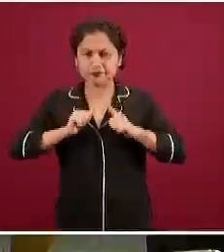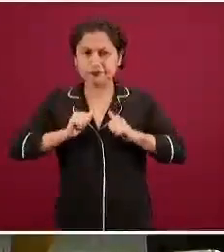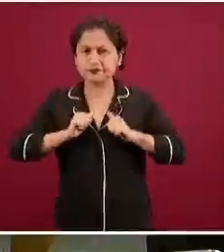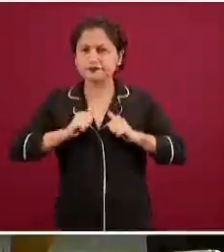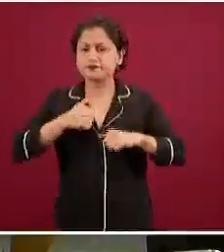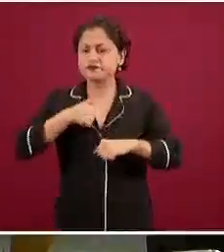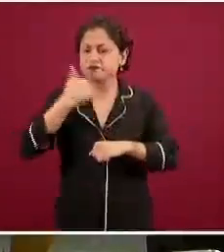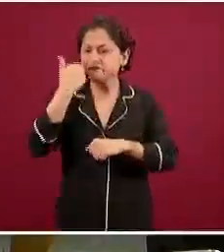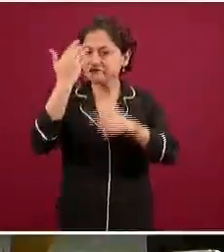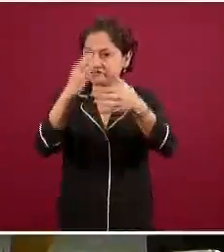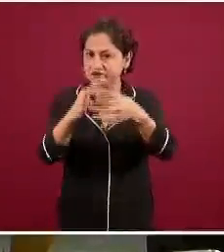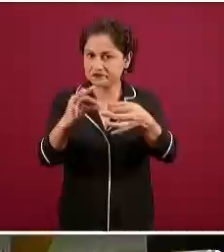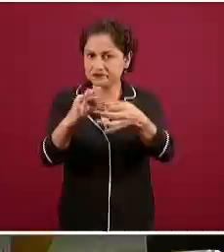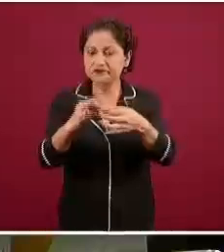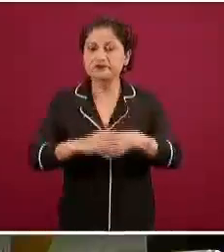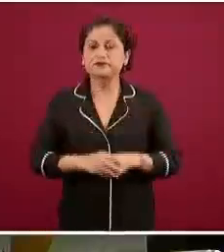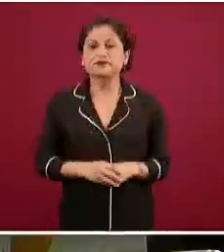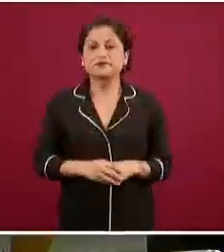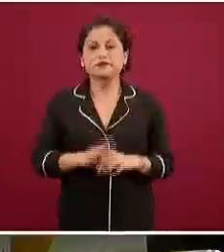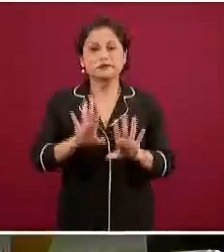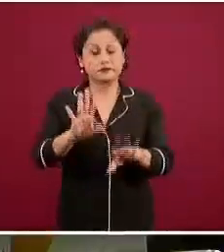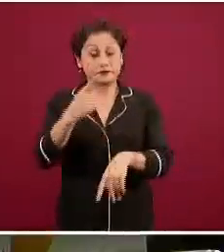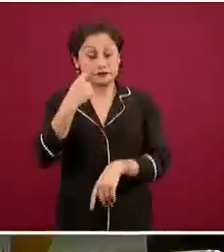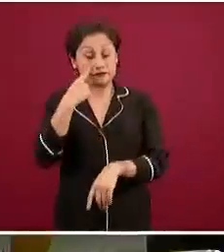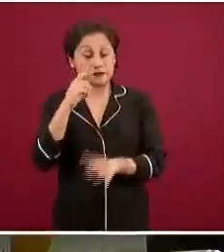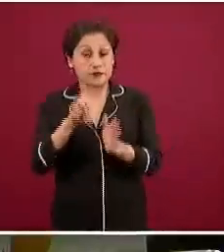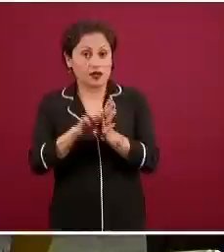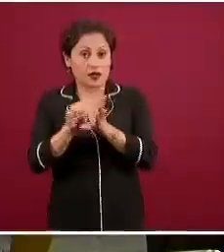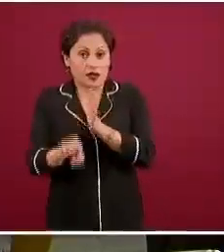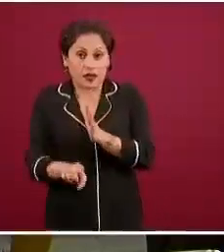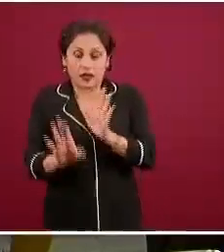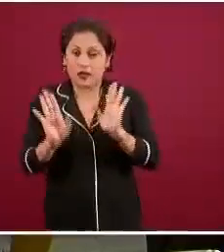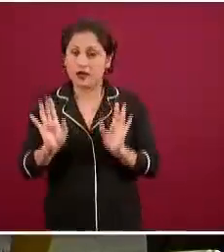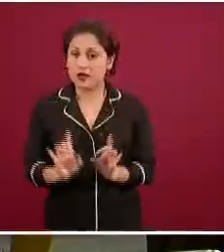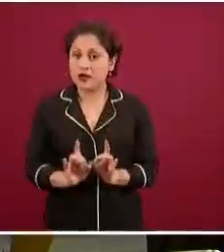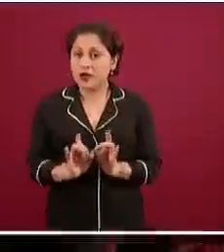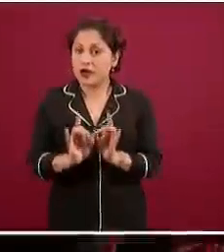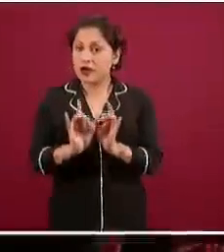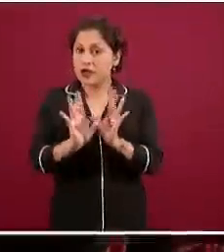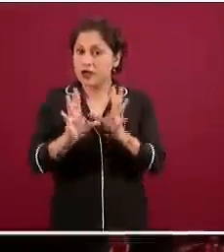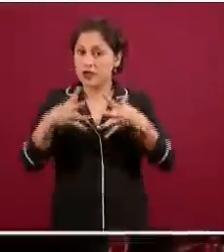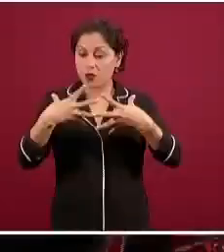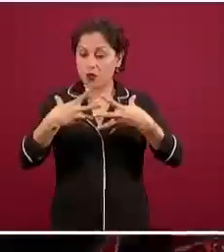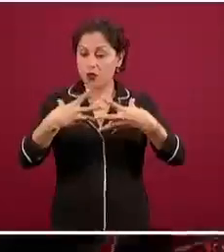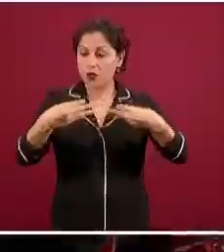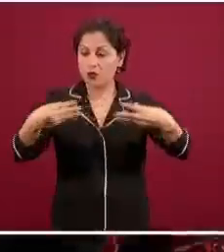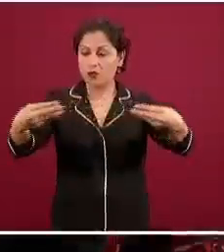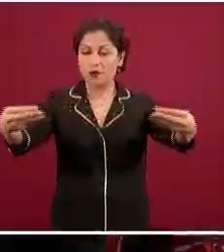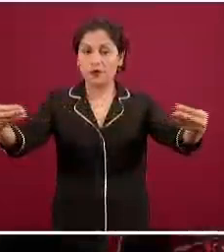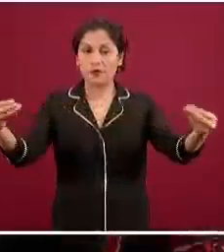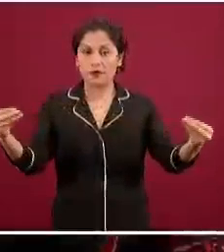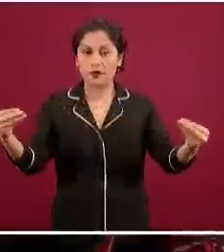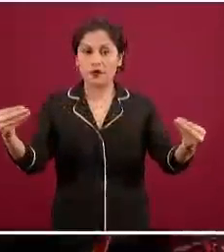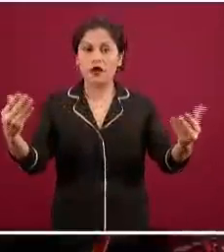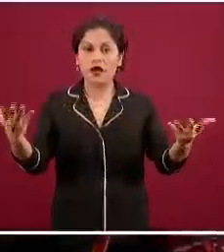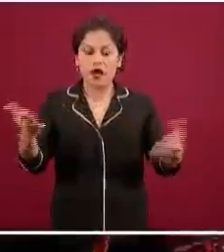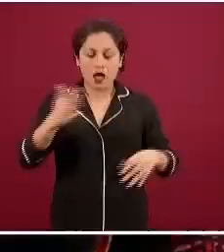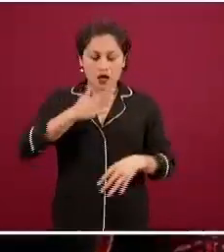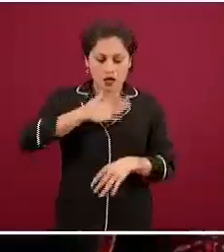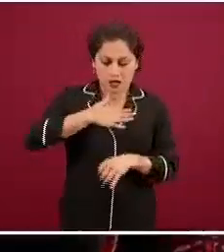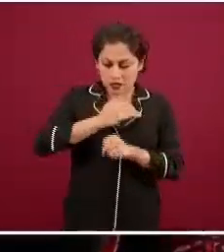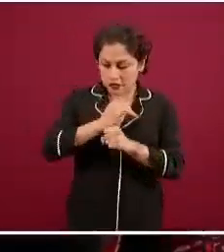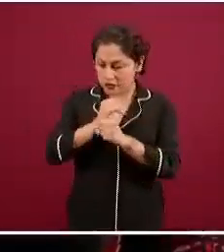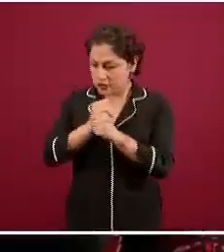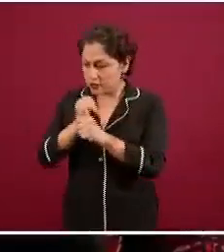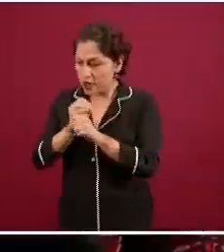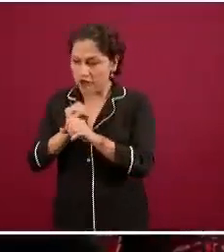esto. Cuando uno tiene un fenómeno como una epidemia, uno necesita tener información de cómo se está comportando esta